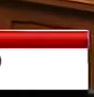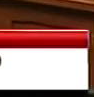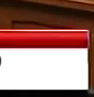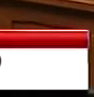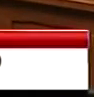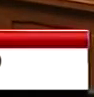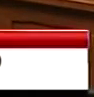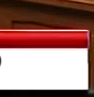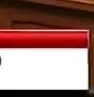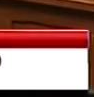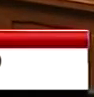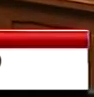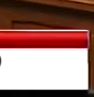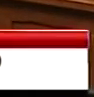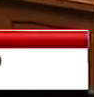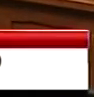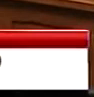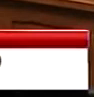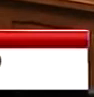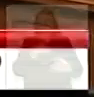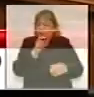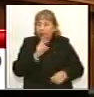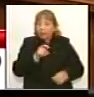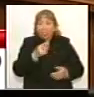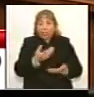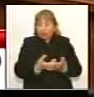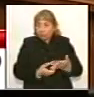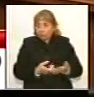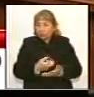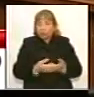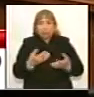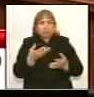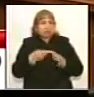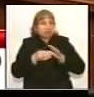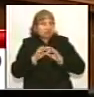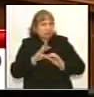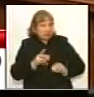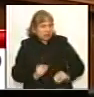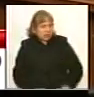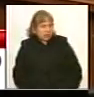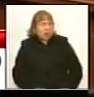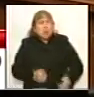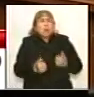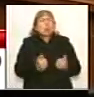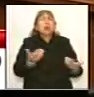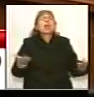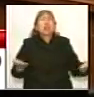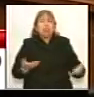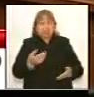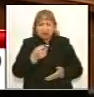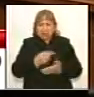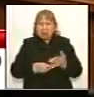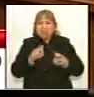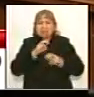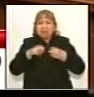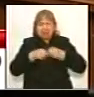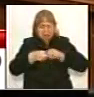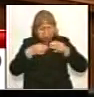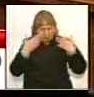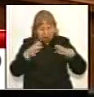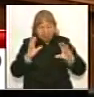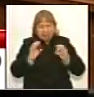decir, recursos que provienen de actividades criminales. ¿Cuál es el problema con eso? Que eso ya está